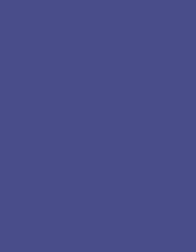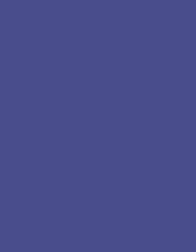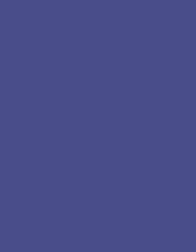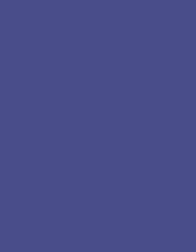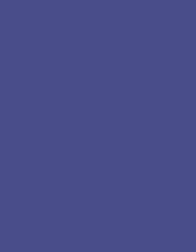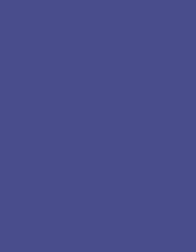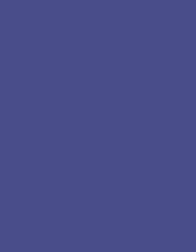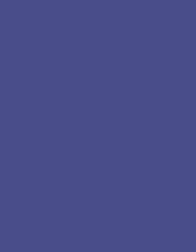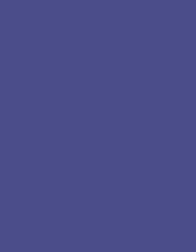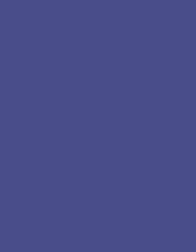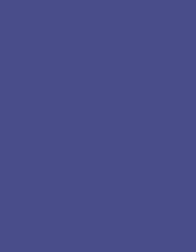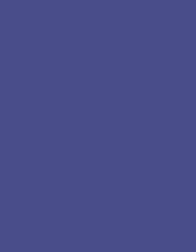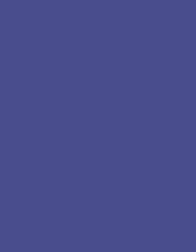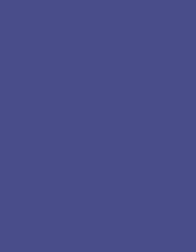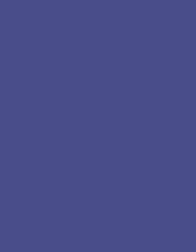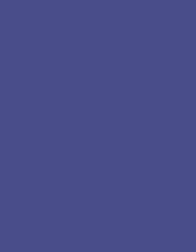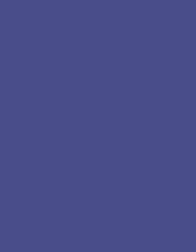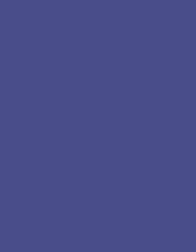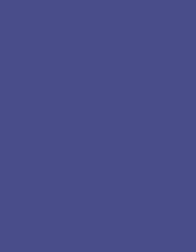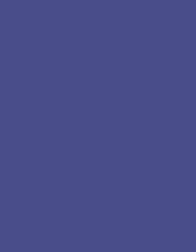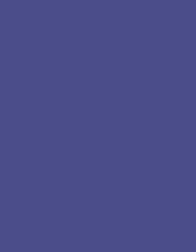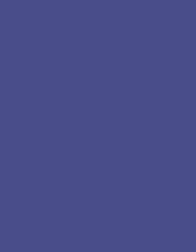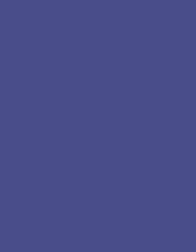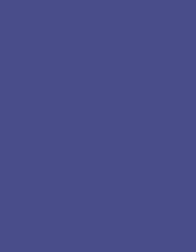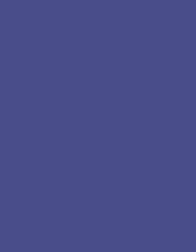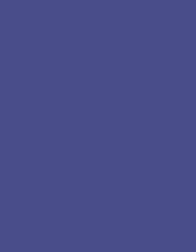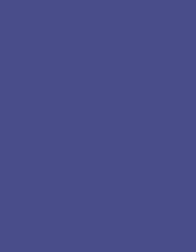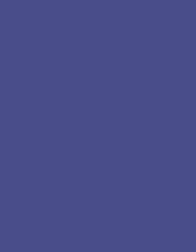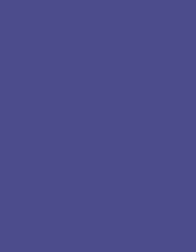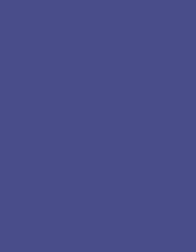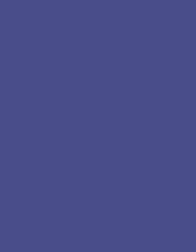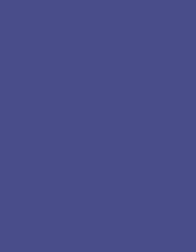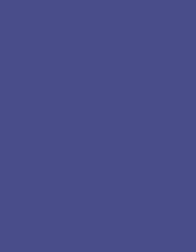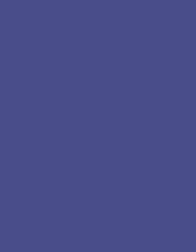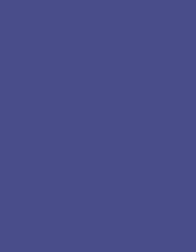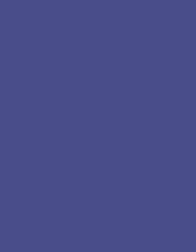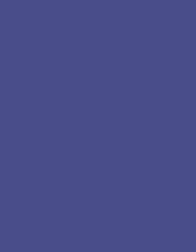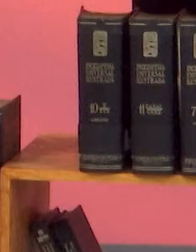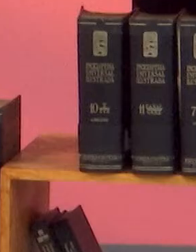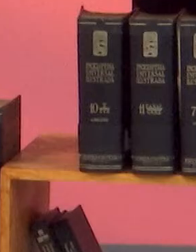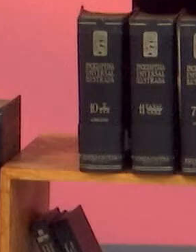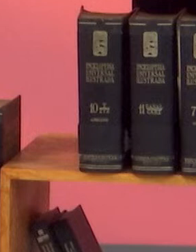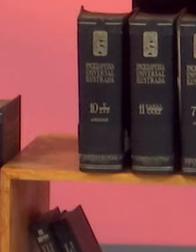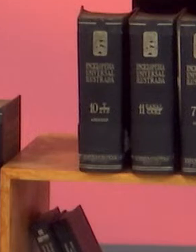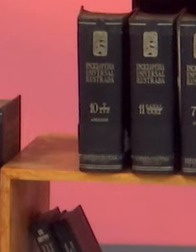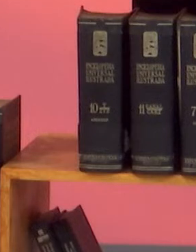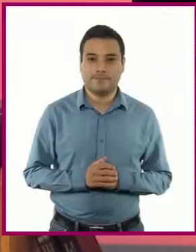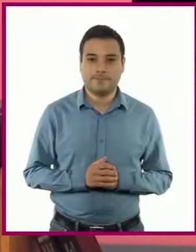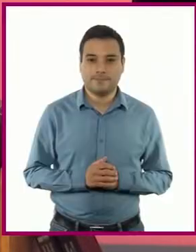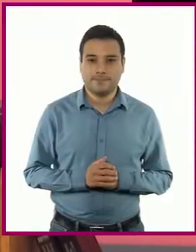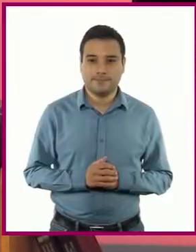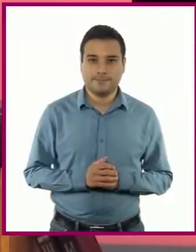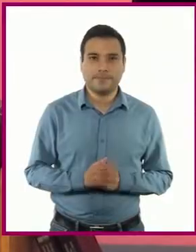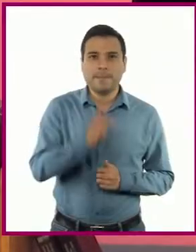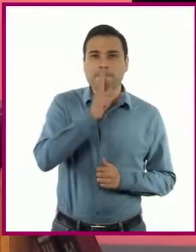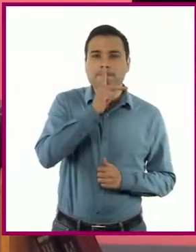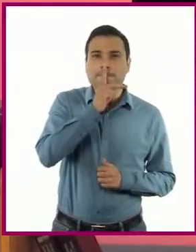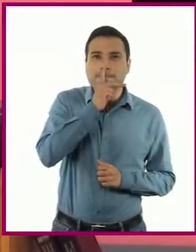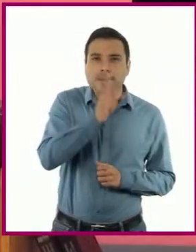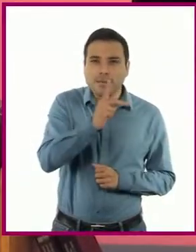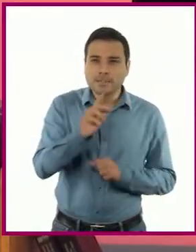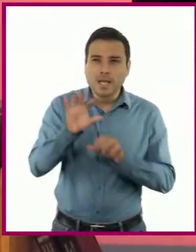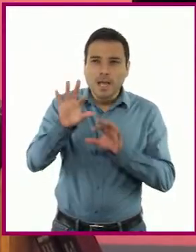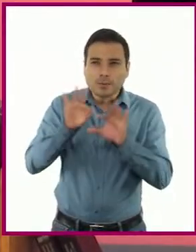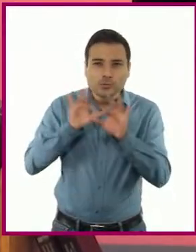amasar fortunas inmorales a costa del sufrimiento ajeno. Excelente. ¿Qué palabras elegiste con